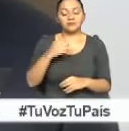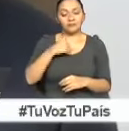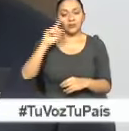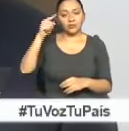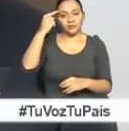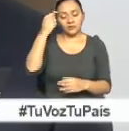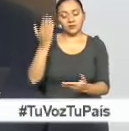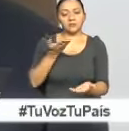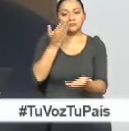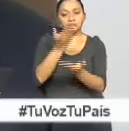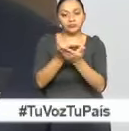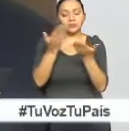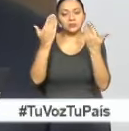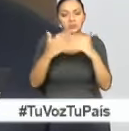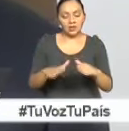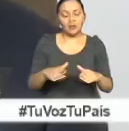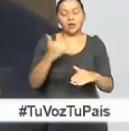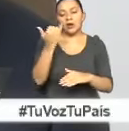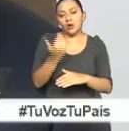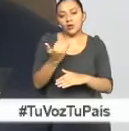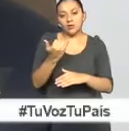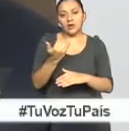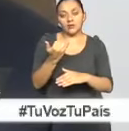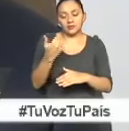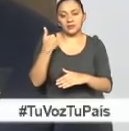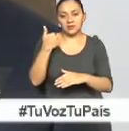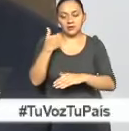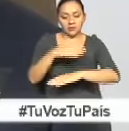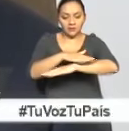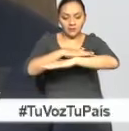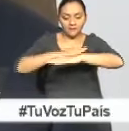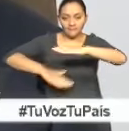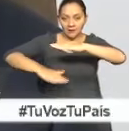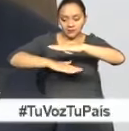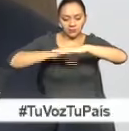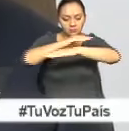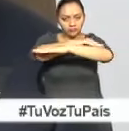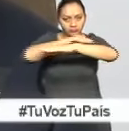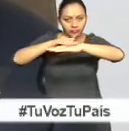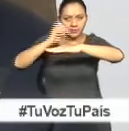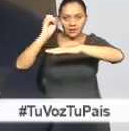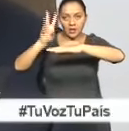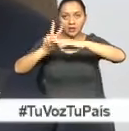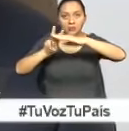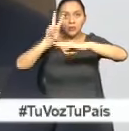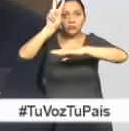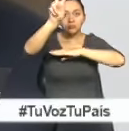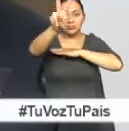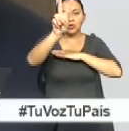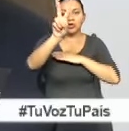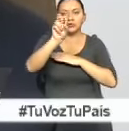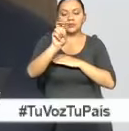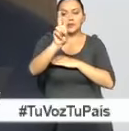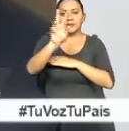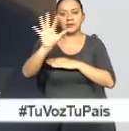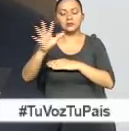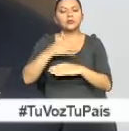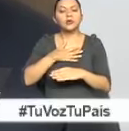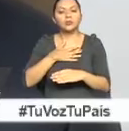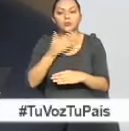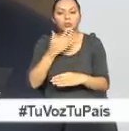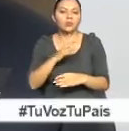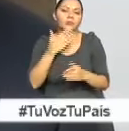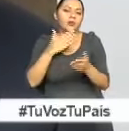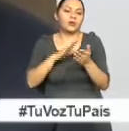política industrial, dada la plataforma que tenemos actualmente, con metas muy claras, muy específicas al 2025, que las puedo decir rápidamente: 10